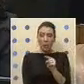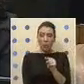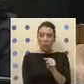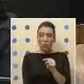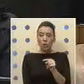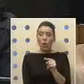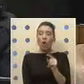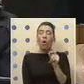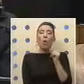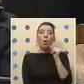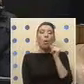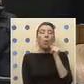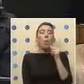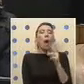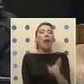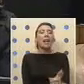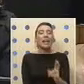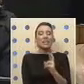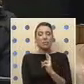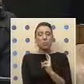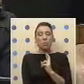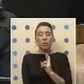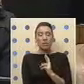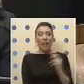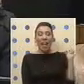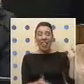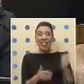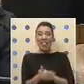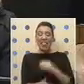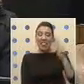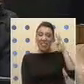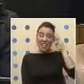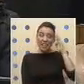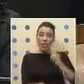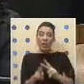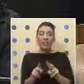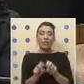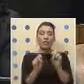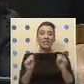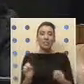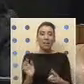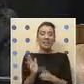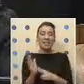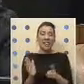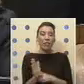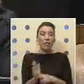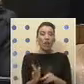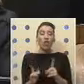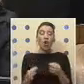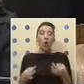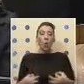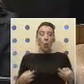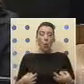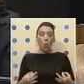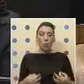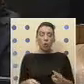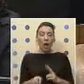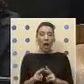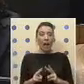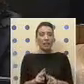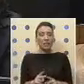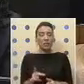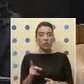¿Y cuál fue la respuesta? Las dictaduras sentaron las bases de un sistema tributario injusto, estableciendo